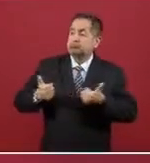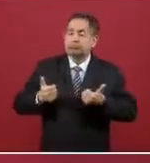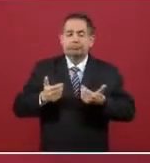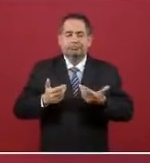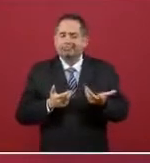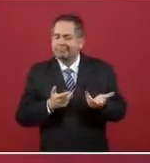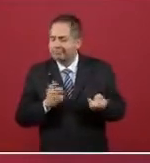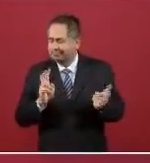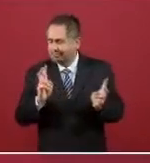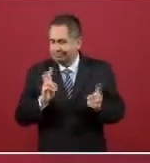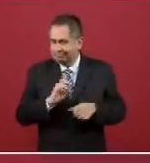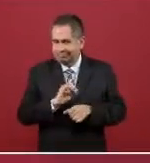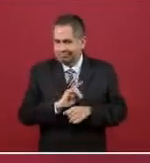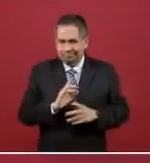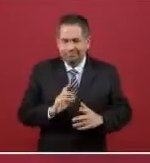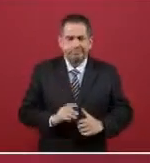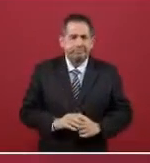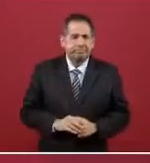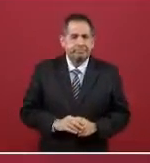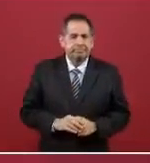independientes.